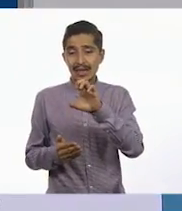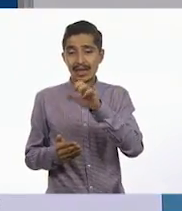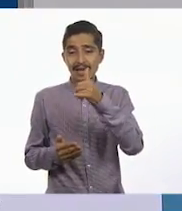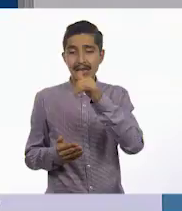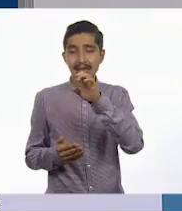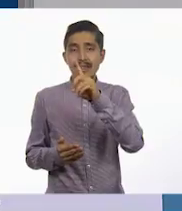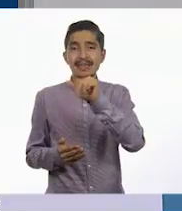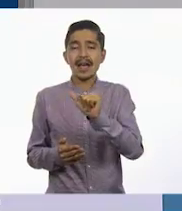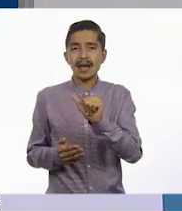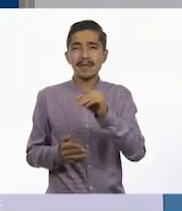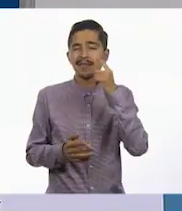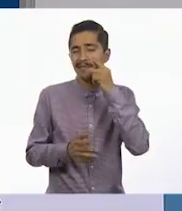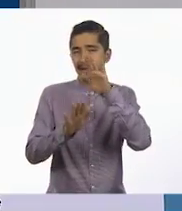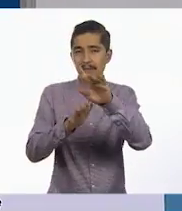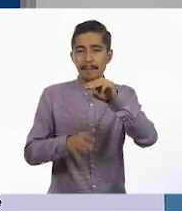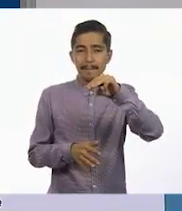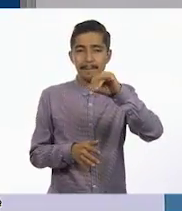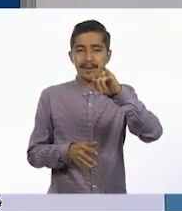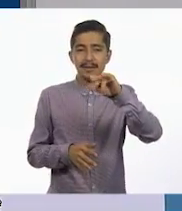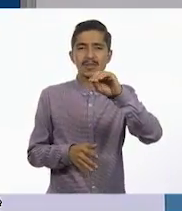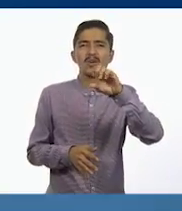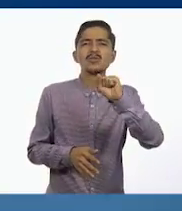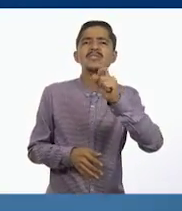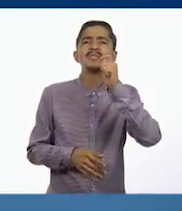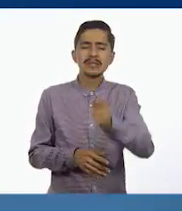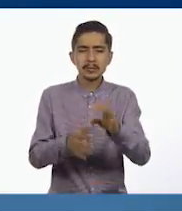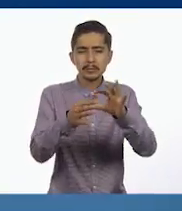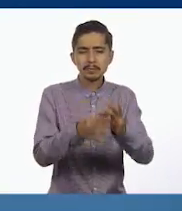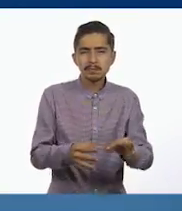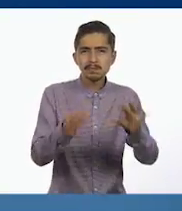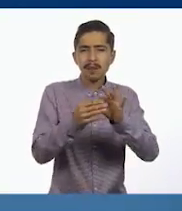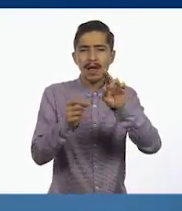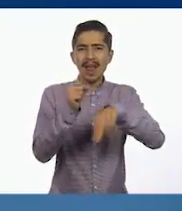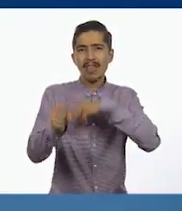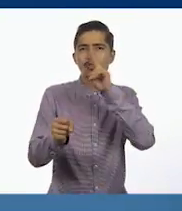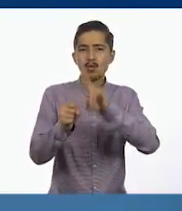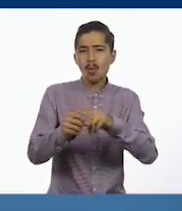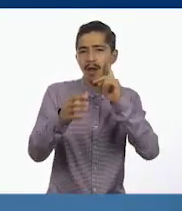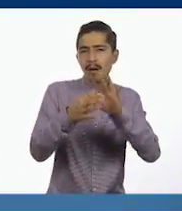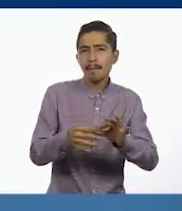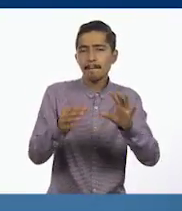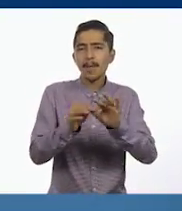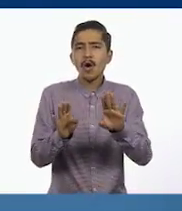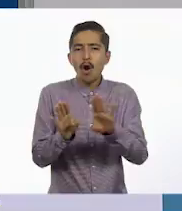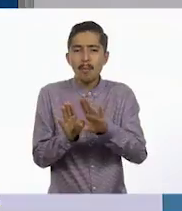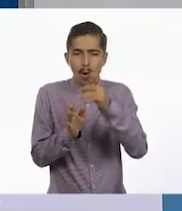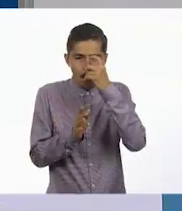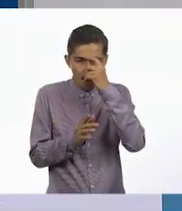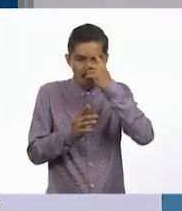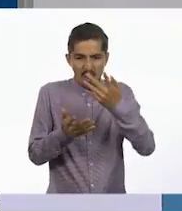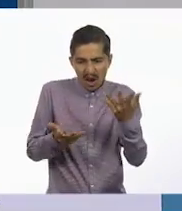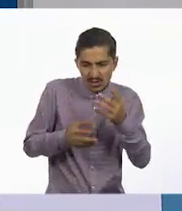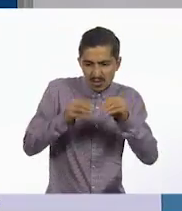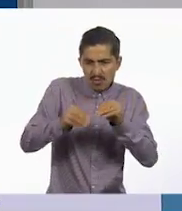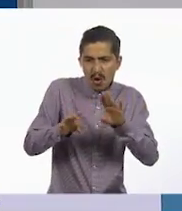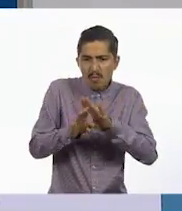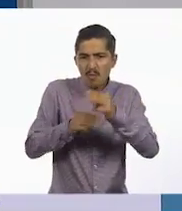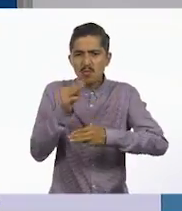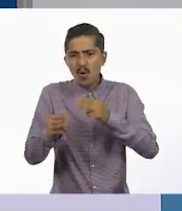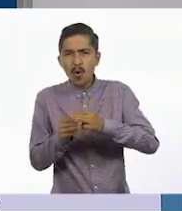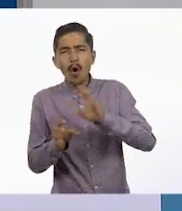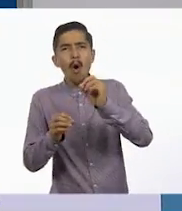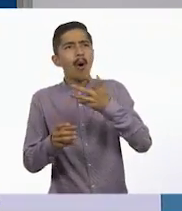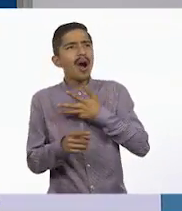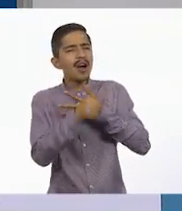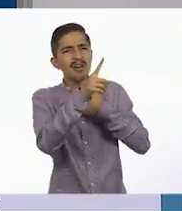Tom. Mira, los mitos son narraciones que explican fenómenos naturales como la creación del universo o la existencia del sol